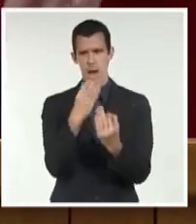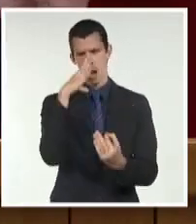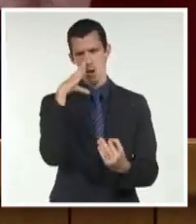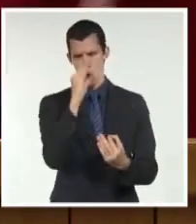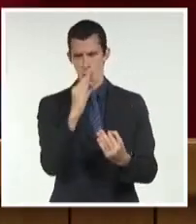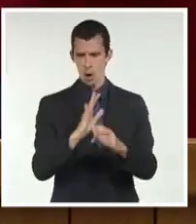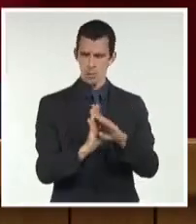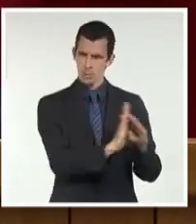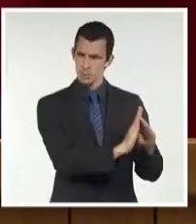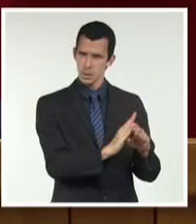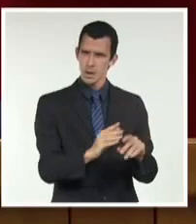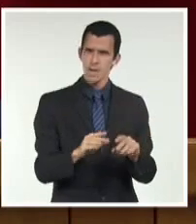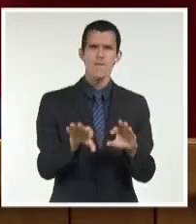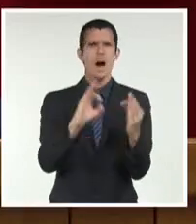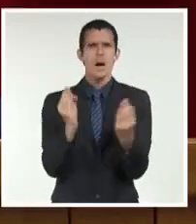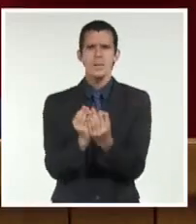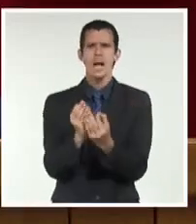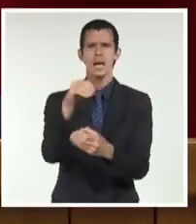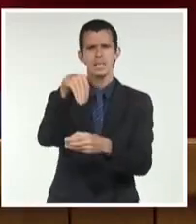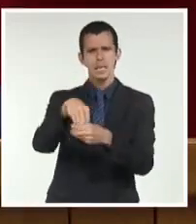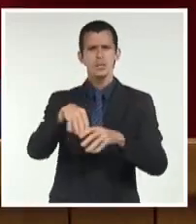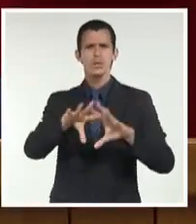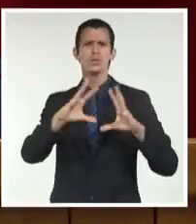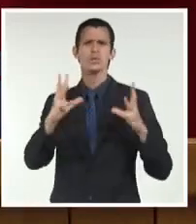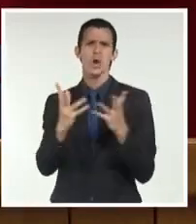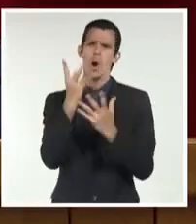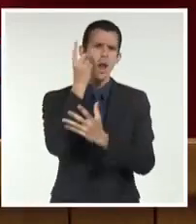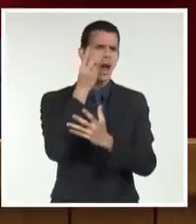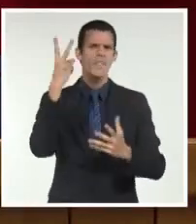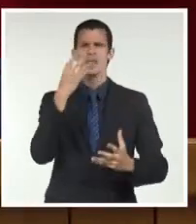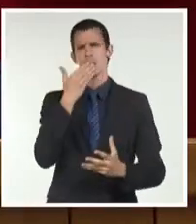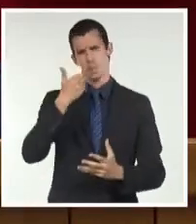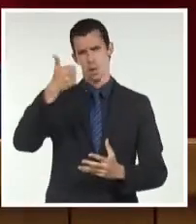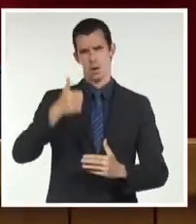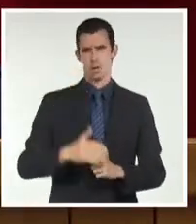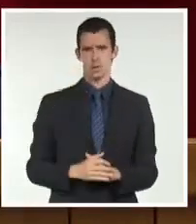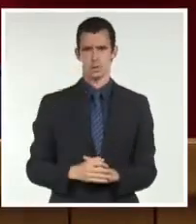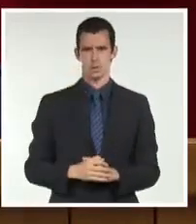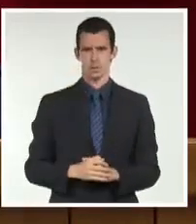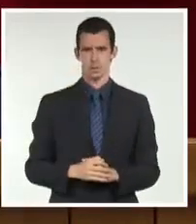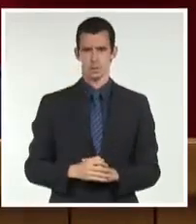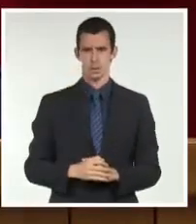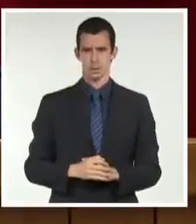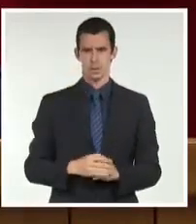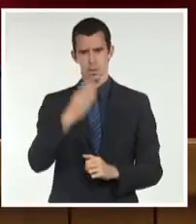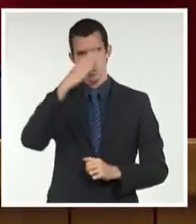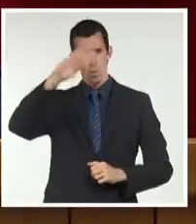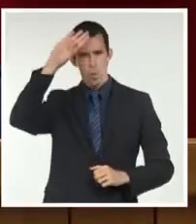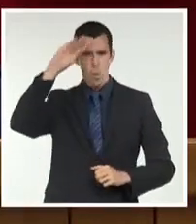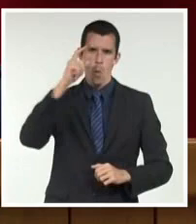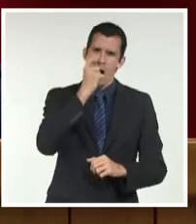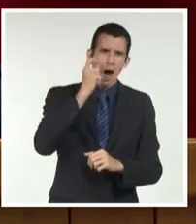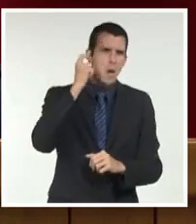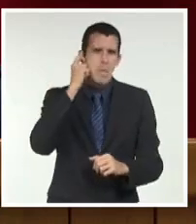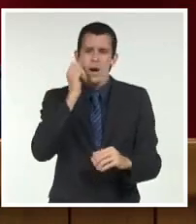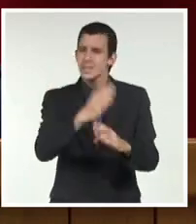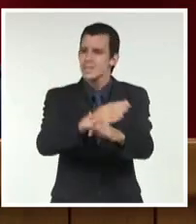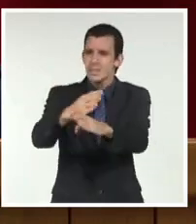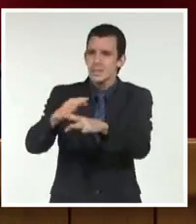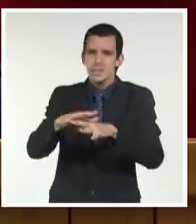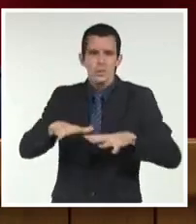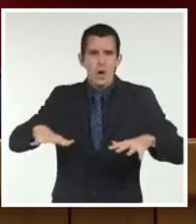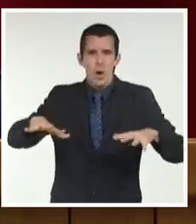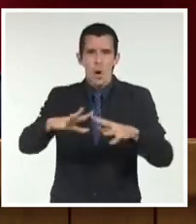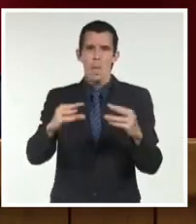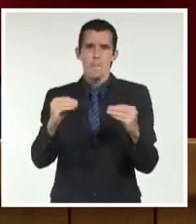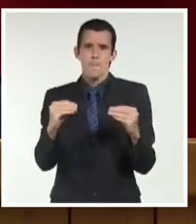Es una apuesta por la vida, por la dignidad de los cubanas y cubanos, por la continuidad de quienes nos